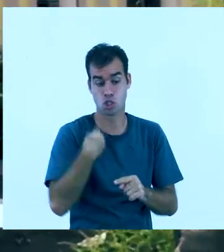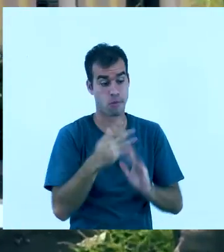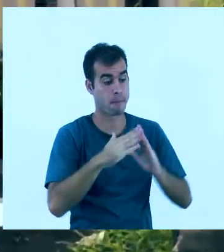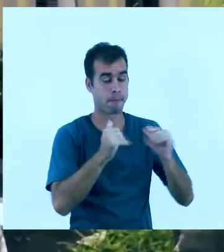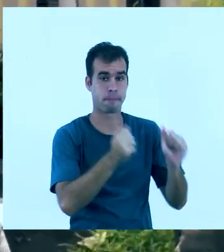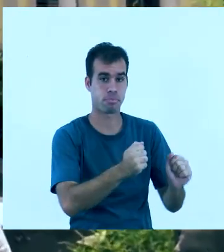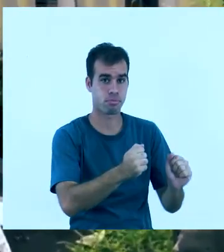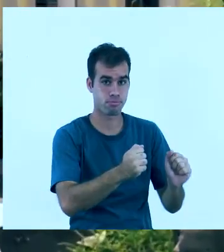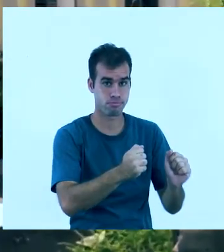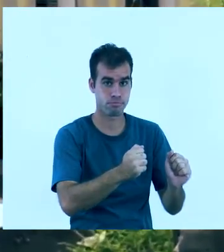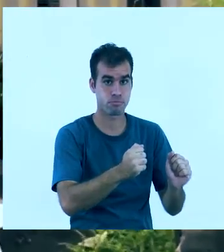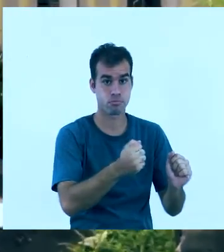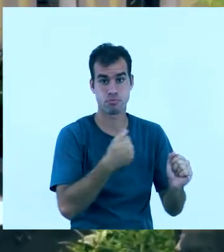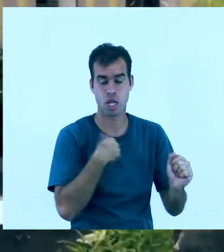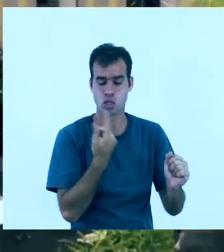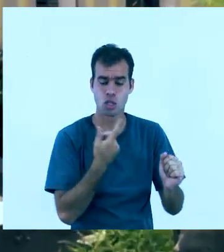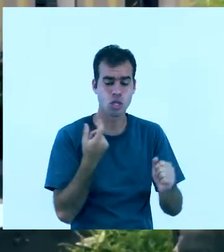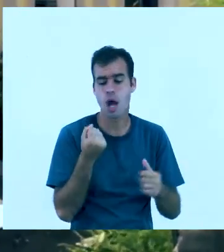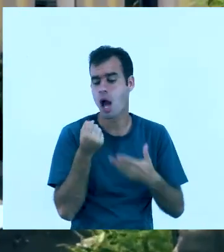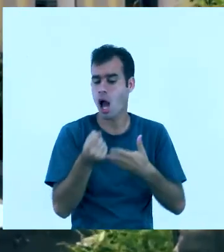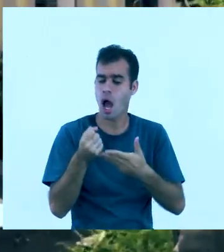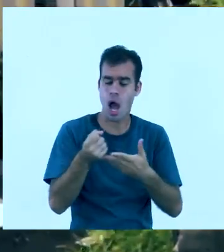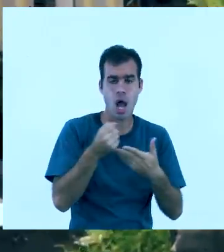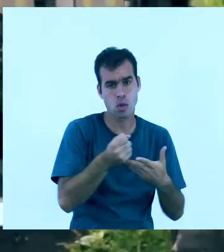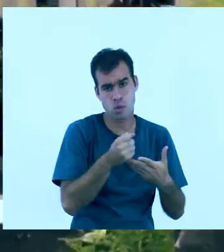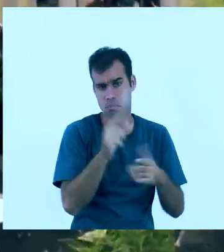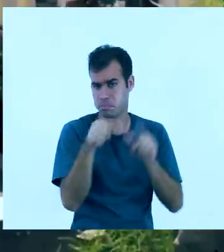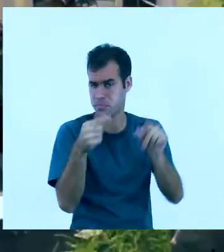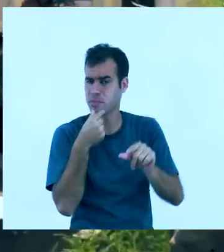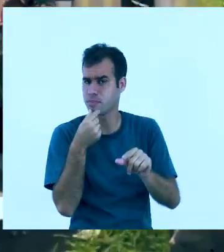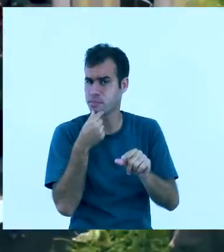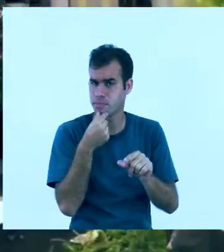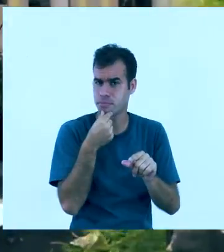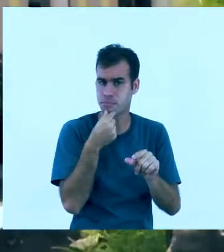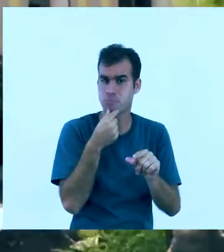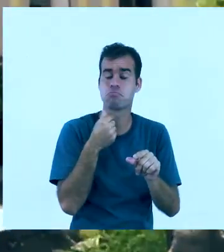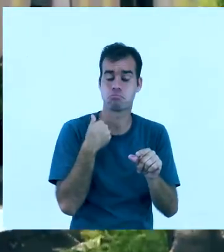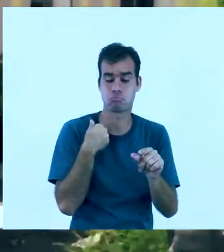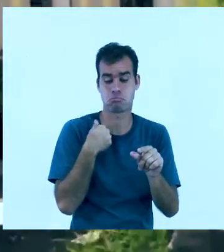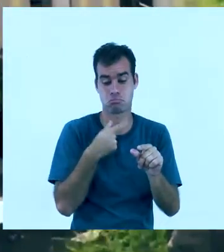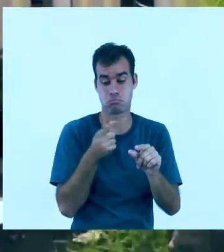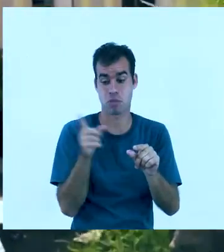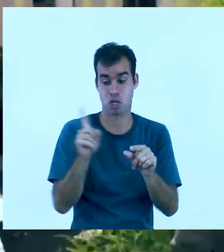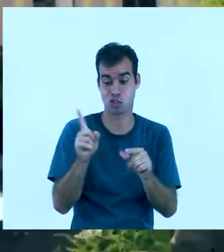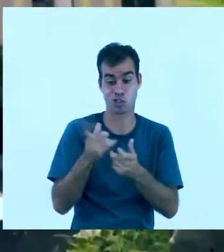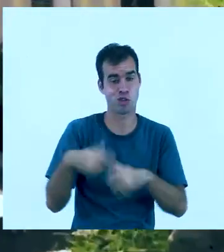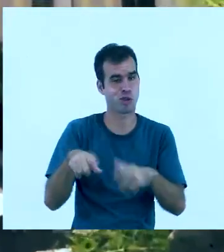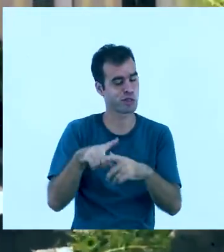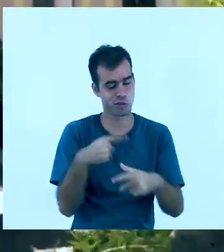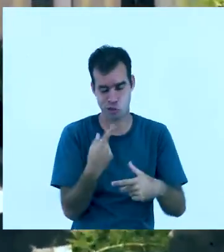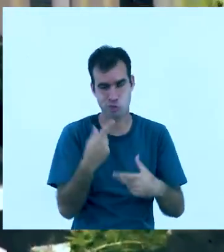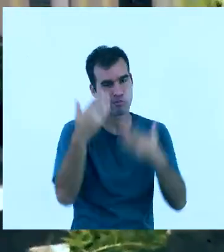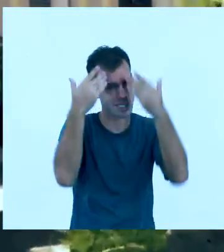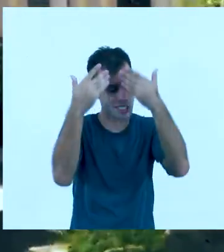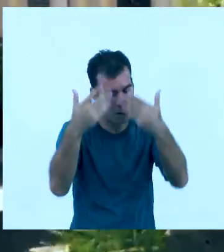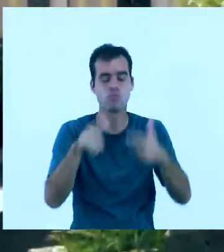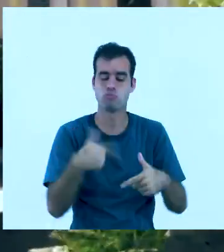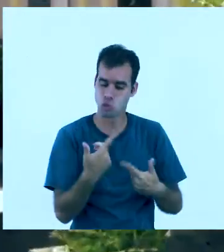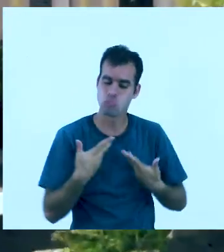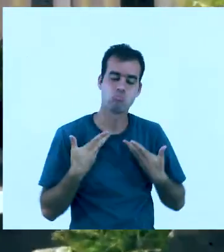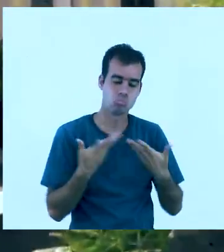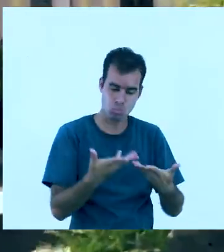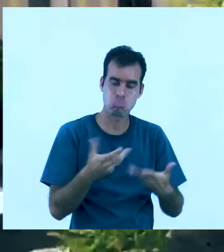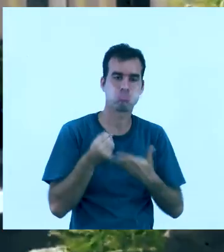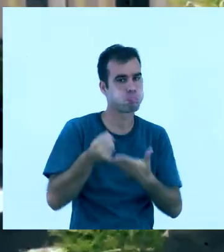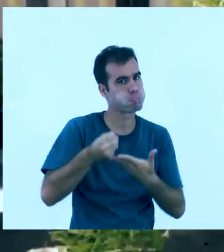pues estábamos confinados en la casa para ayudar a todos los adultos de la tercera edad y ser parte de este contingente Onceno Congreso, ayudando a estas